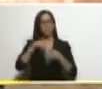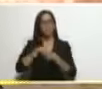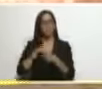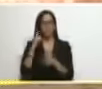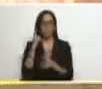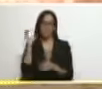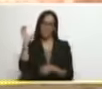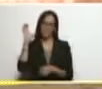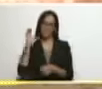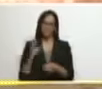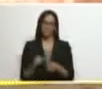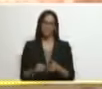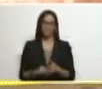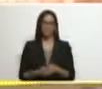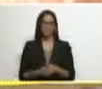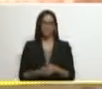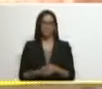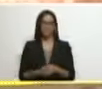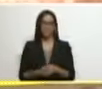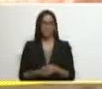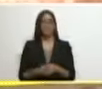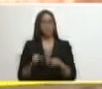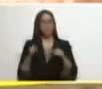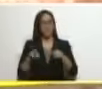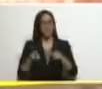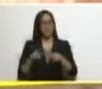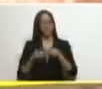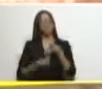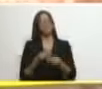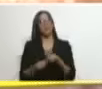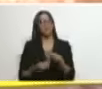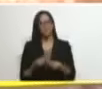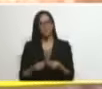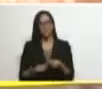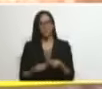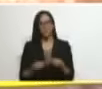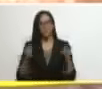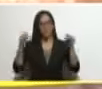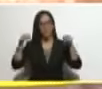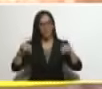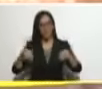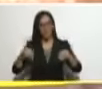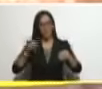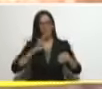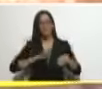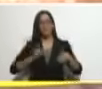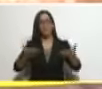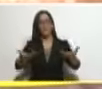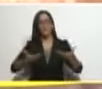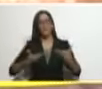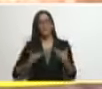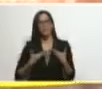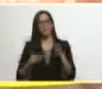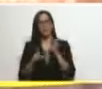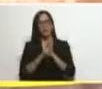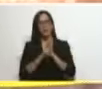país. Y así fue. Y hoy estamos recibiendo una